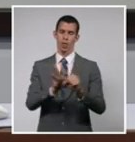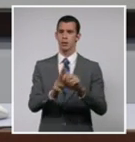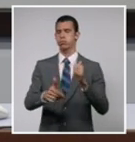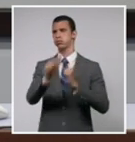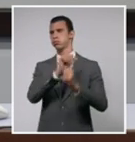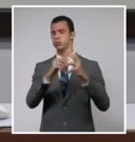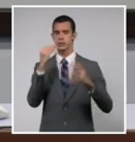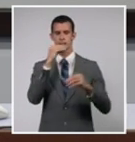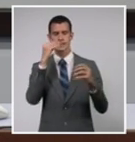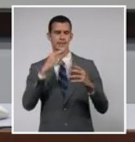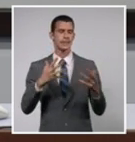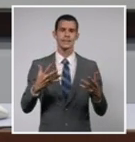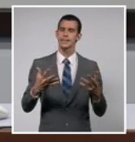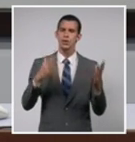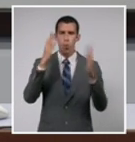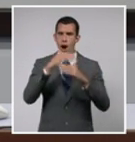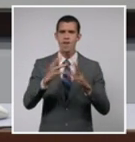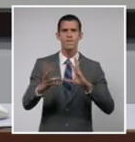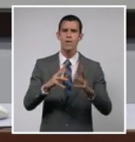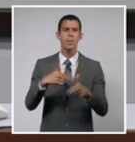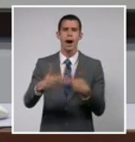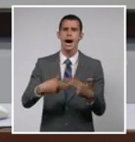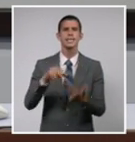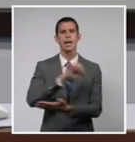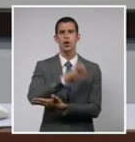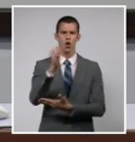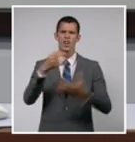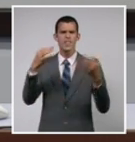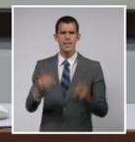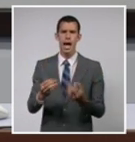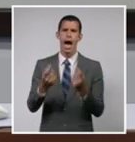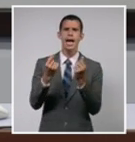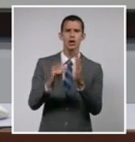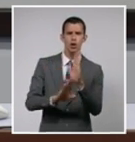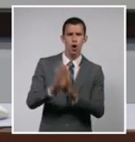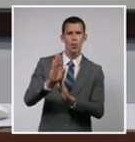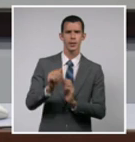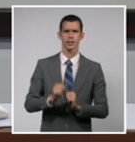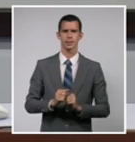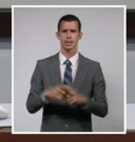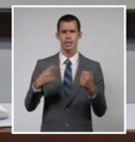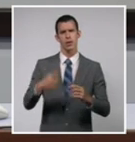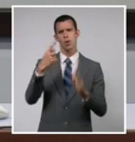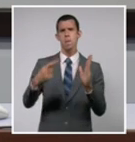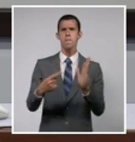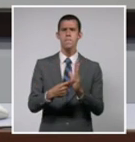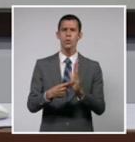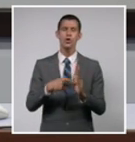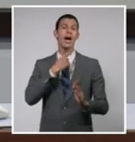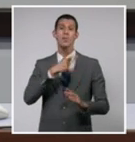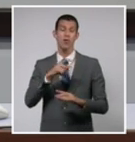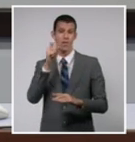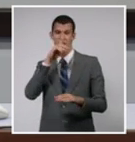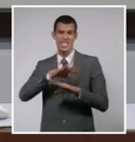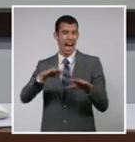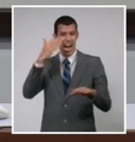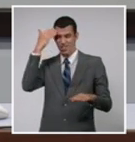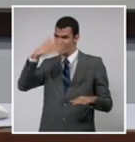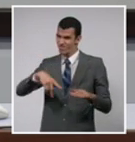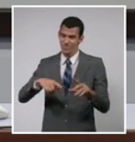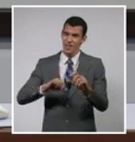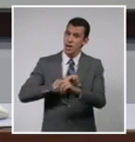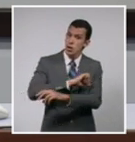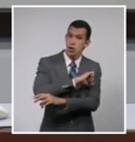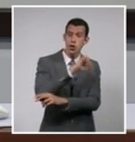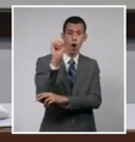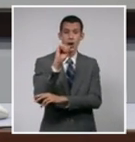hecho otras veces en la historia, hay que echar el extra como lo sabemos echar los cubanos, el extra a los cubanos.